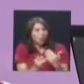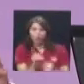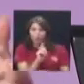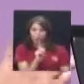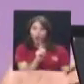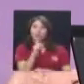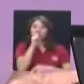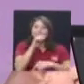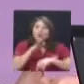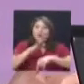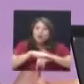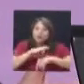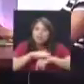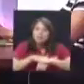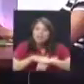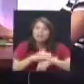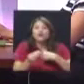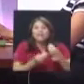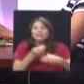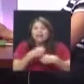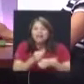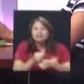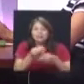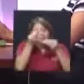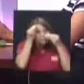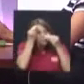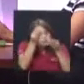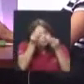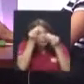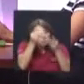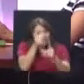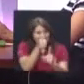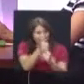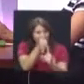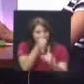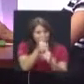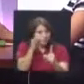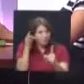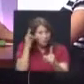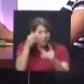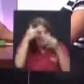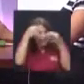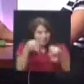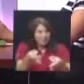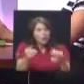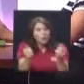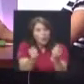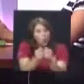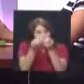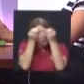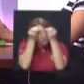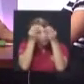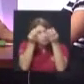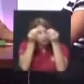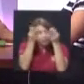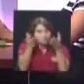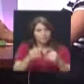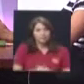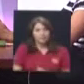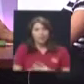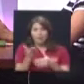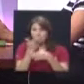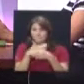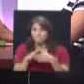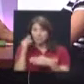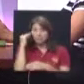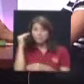información formación y ella decide informadamente la era que la parte mental me